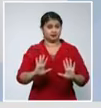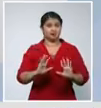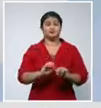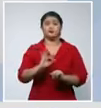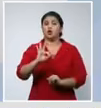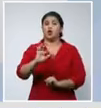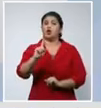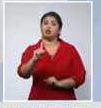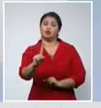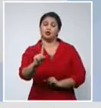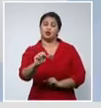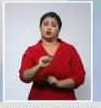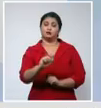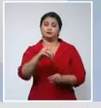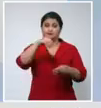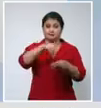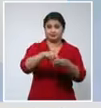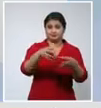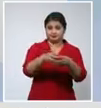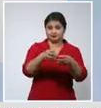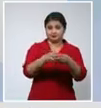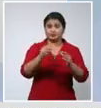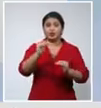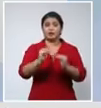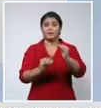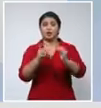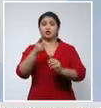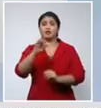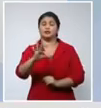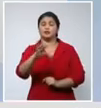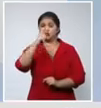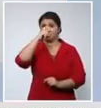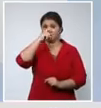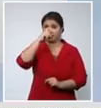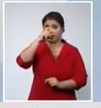81 de 18 y menos años de edad.